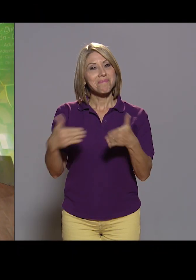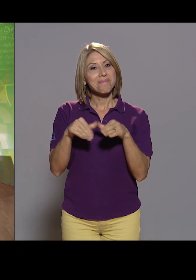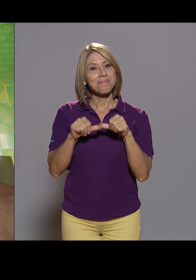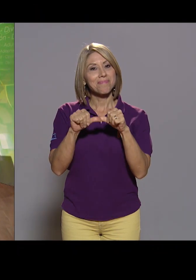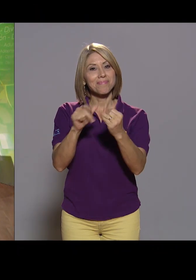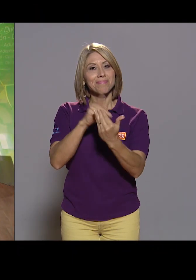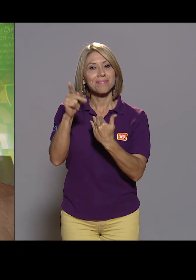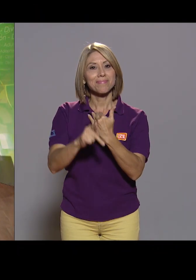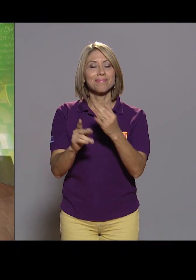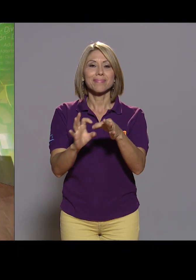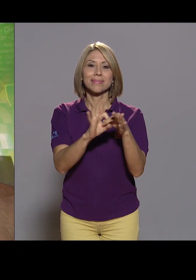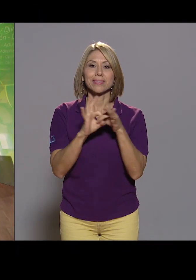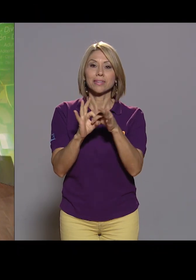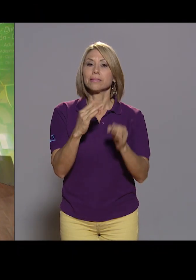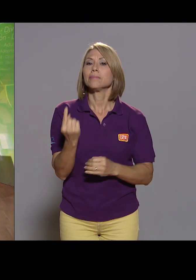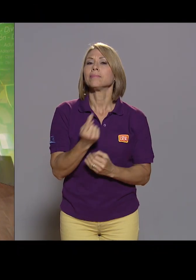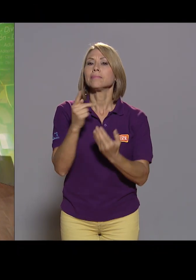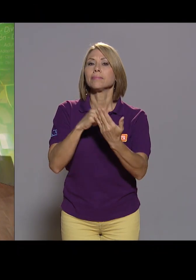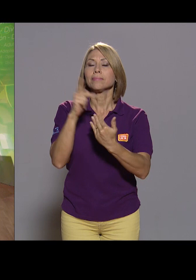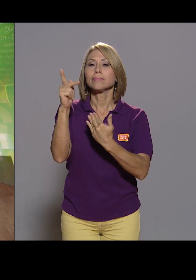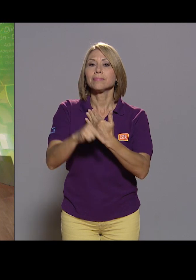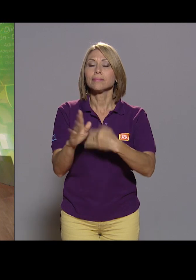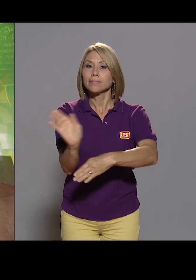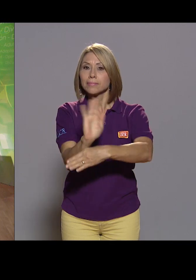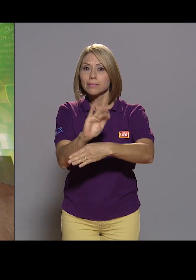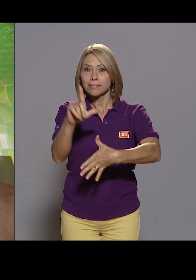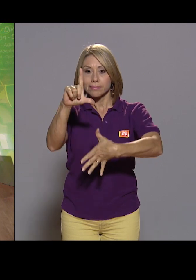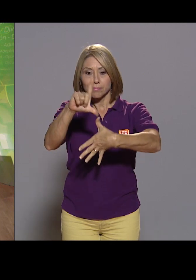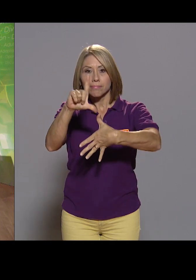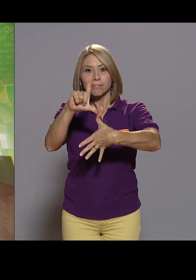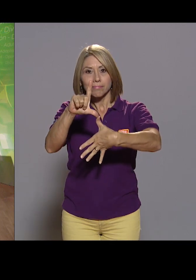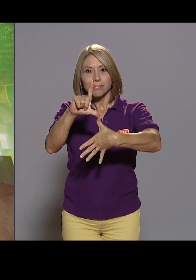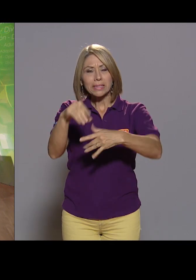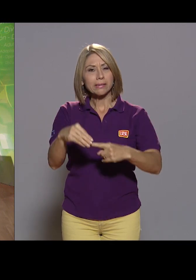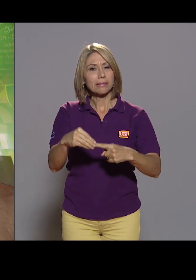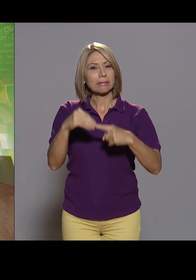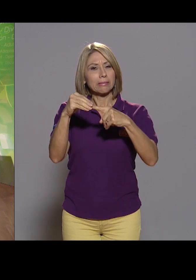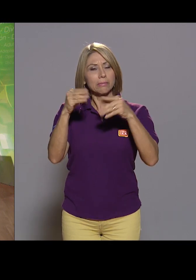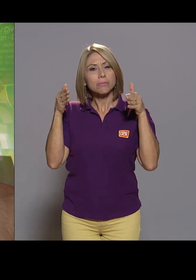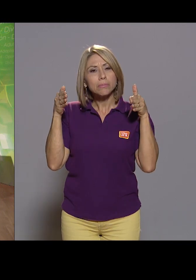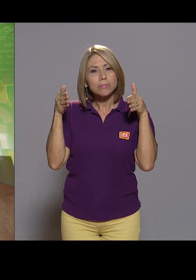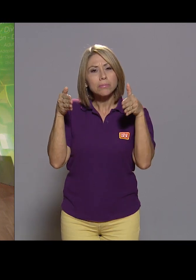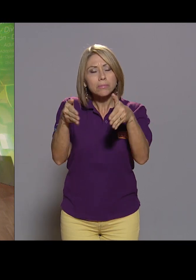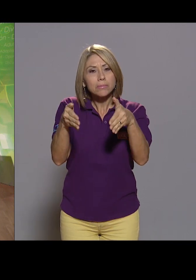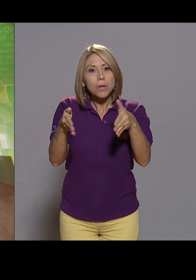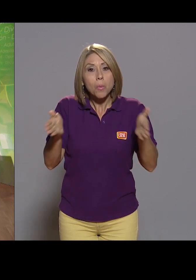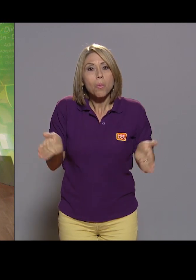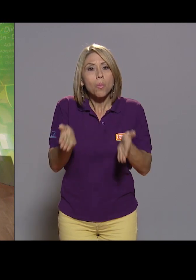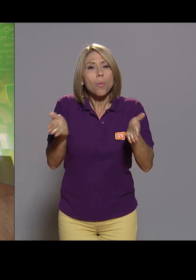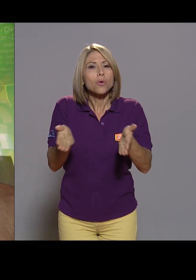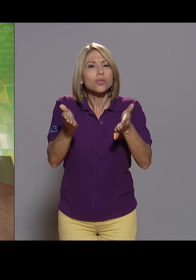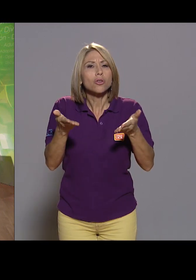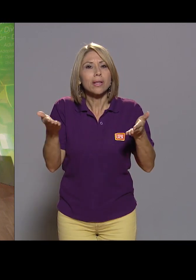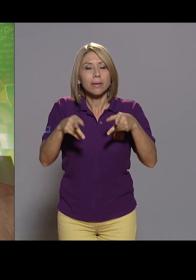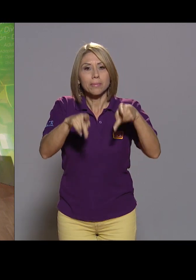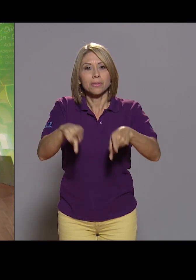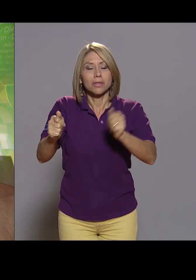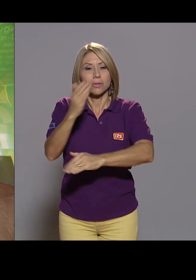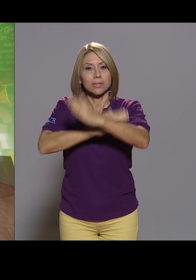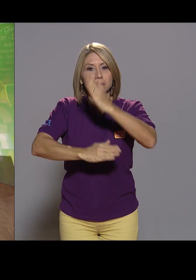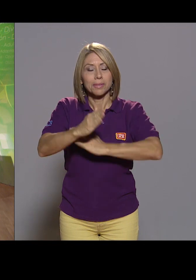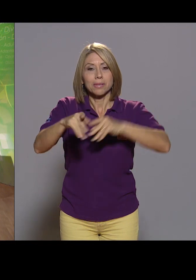Estamos de regreso en Nexos, único programa de televisión de Latinoamérica dedicado exclusivamente a la promoción de la inclusión de las personas